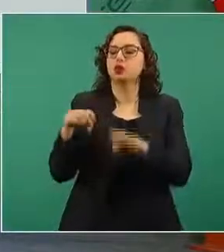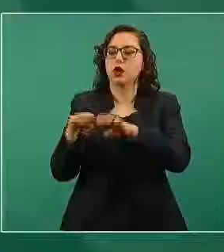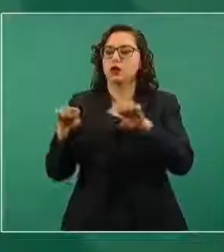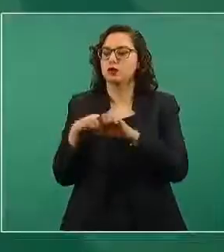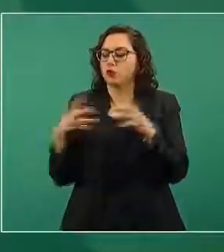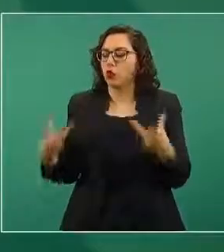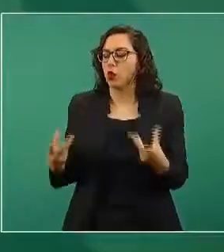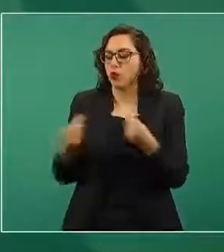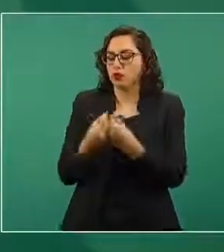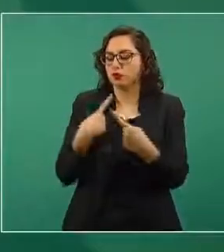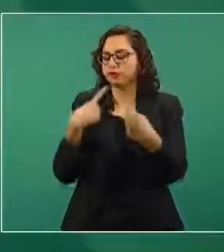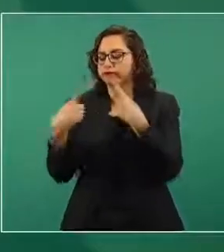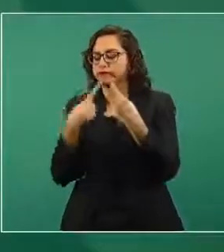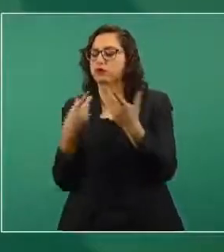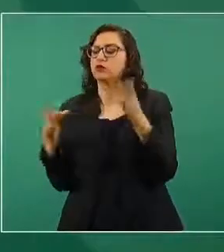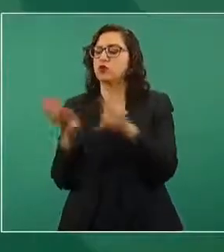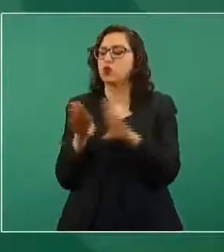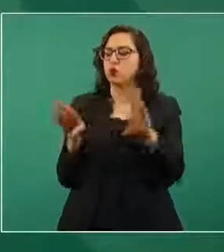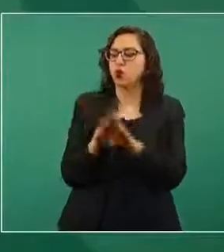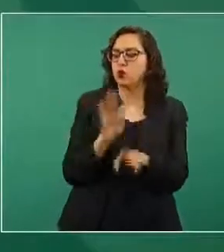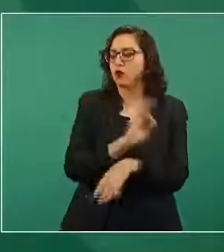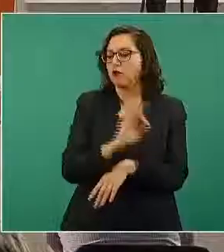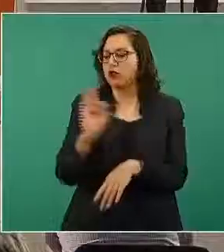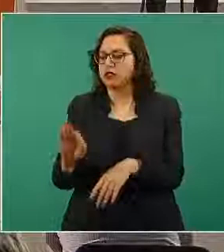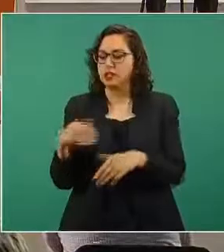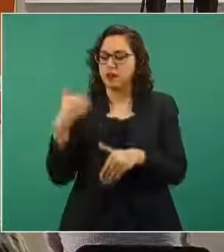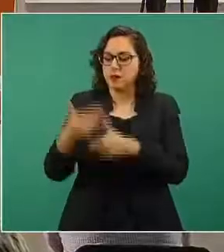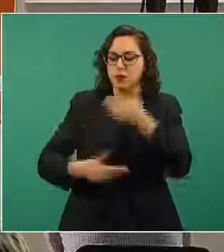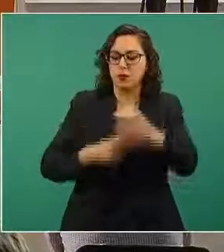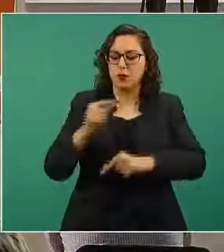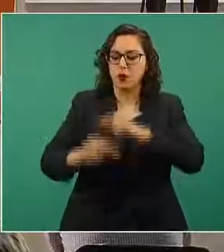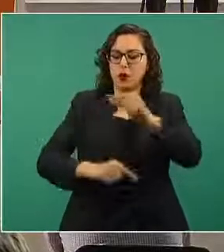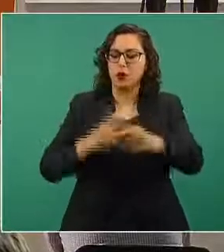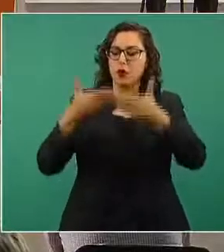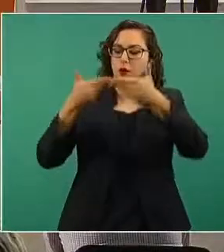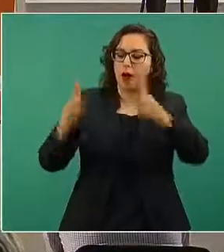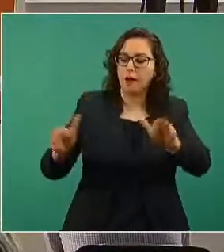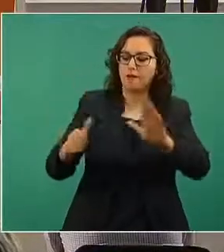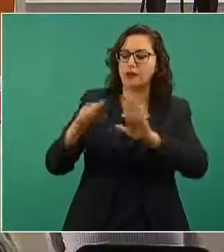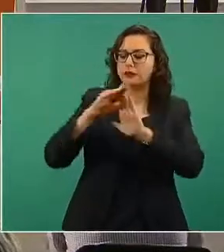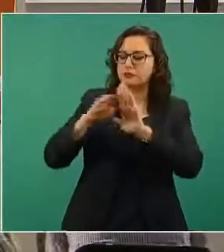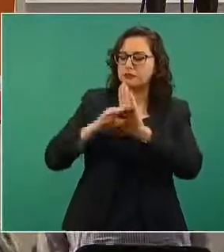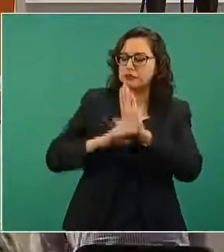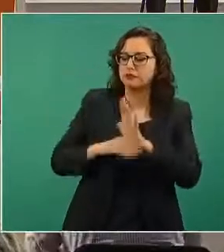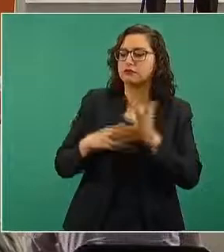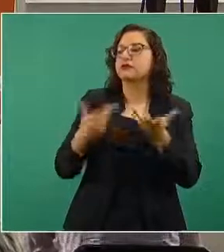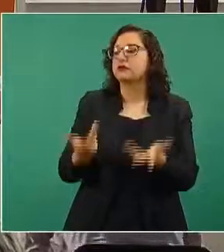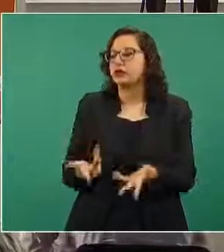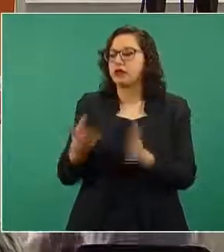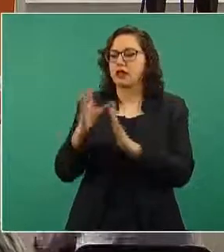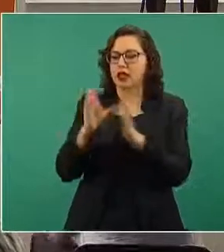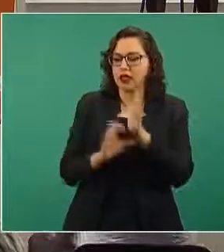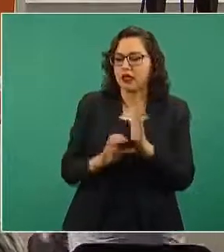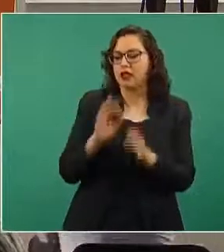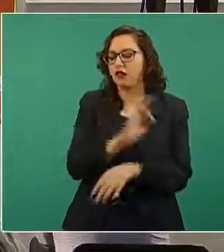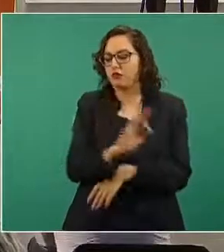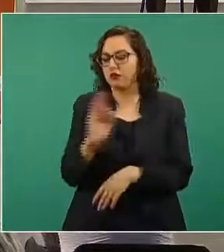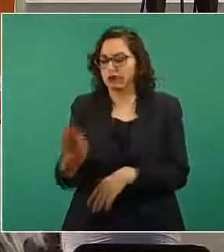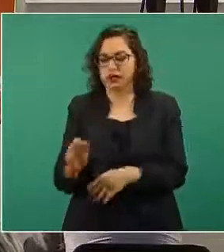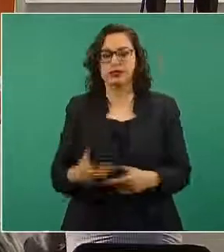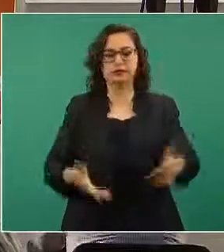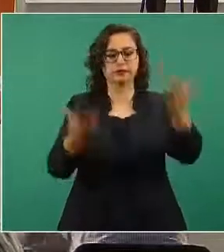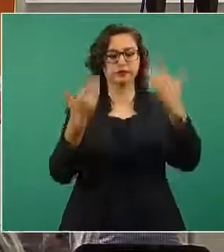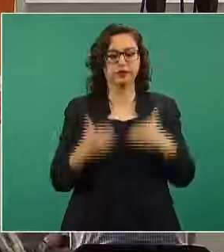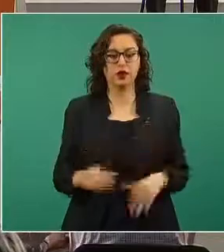proceso de definición del calendario de apertura. Termino presentando de manera sintética el informe técnico. Es el mismo informe